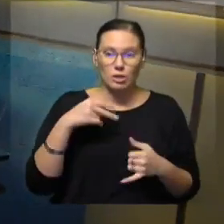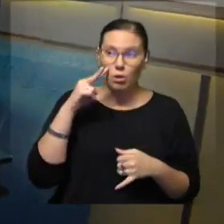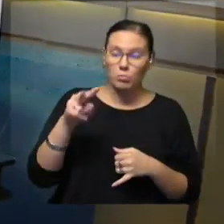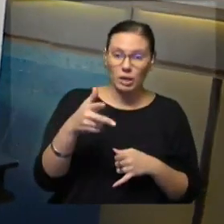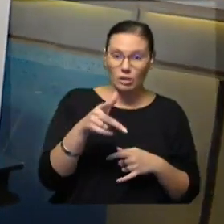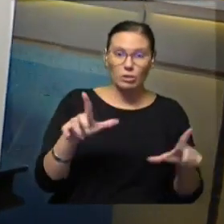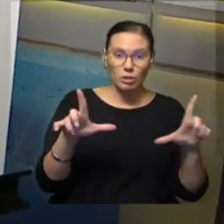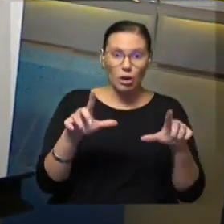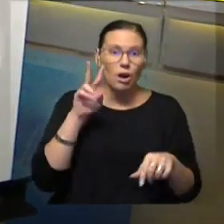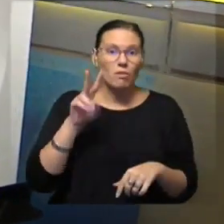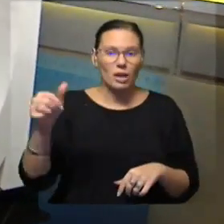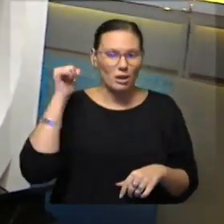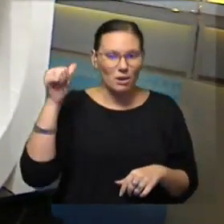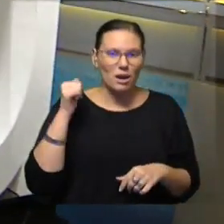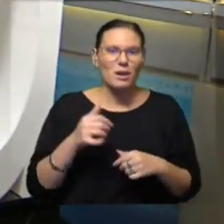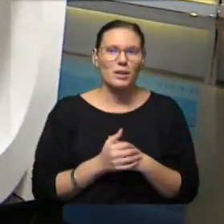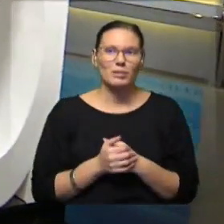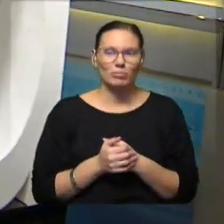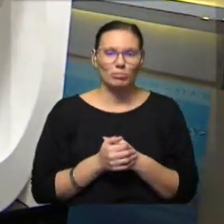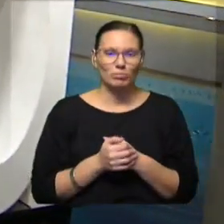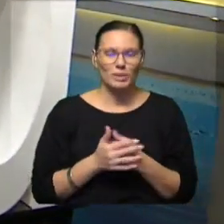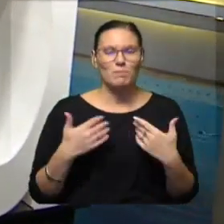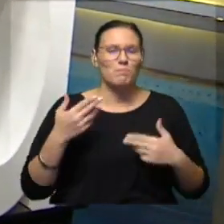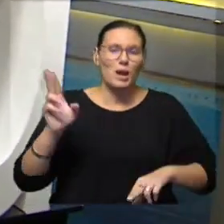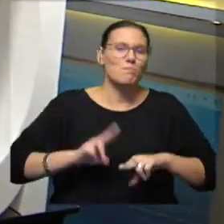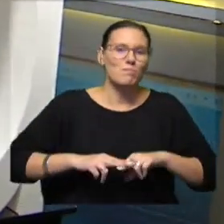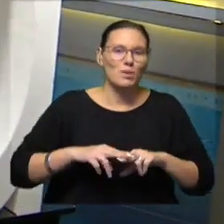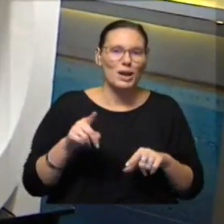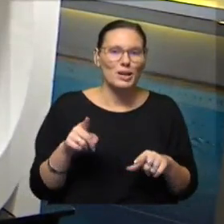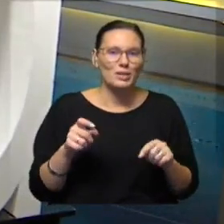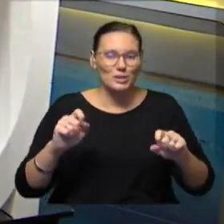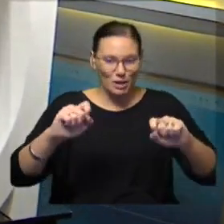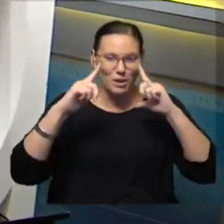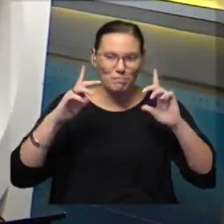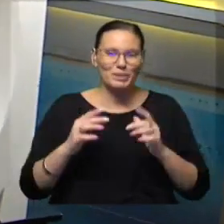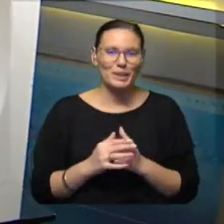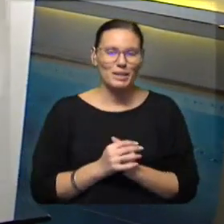monitor y veo que hay... ¡Oh! ¡No! ¡Me muero con esa